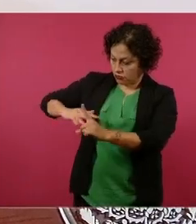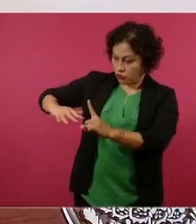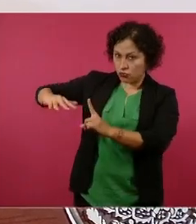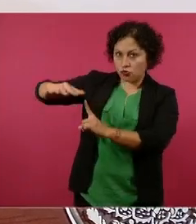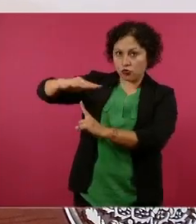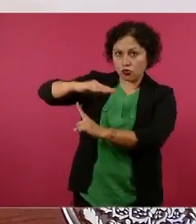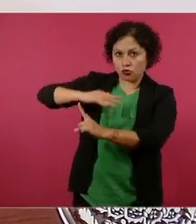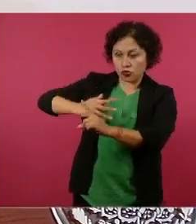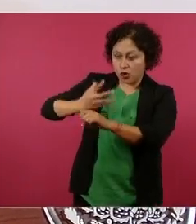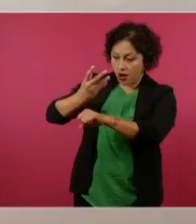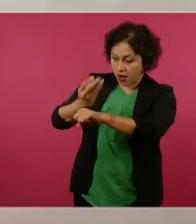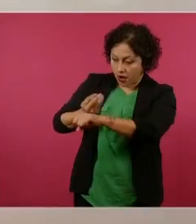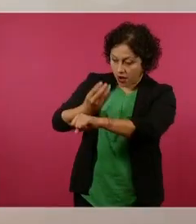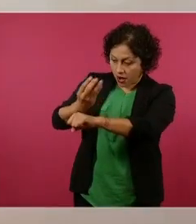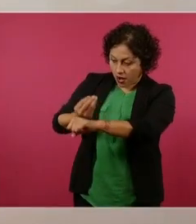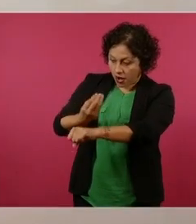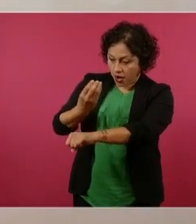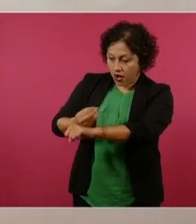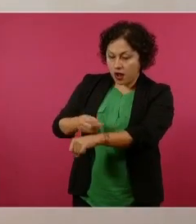la actitud, la vida